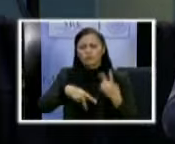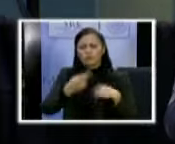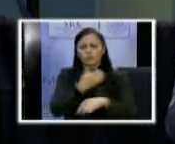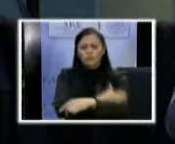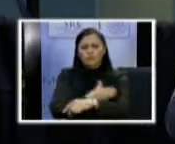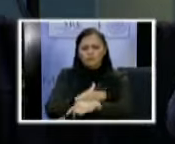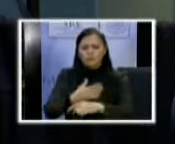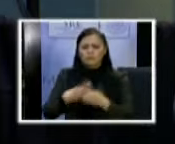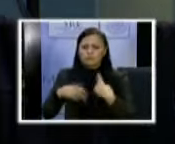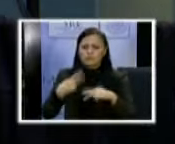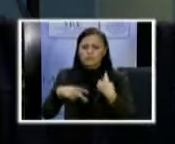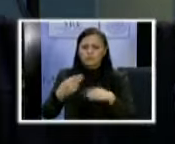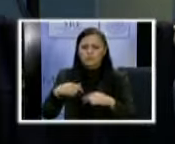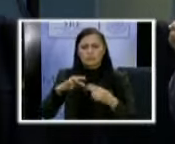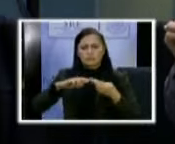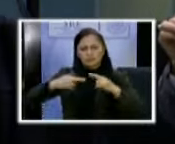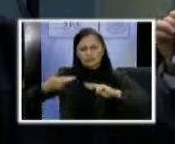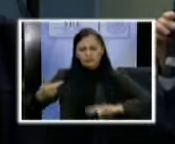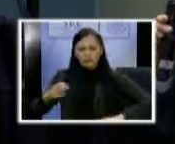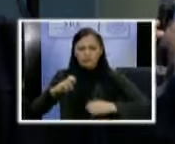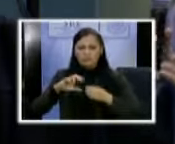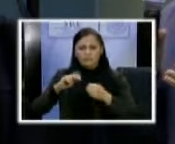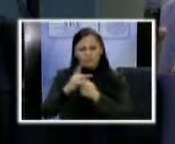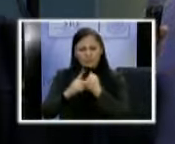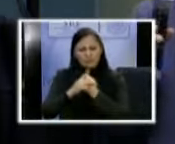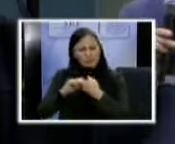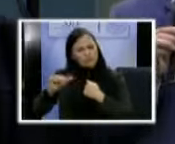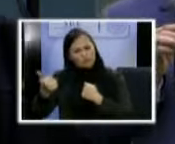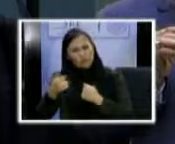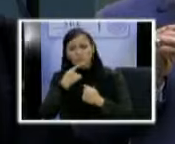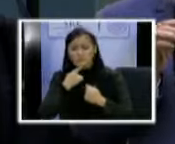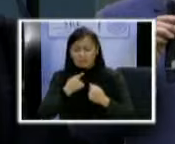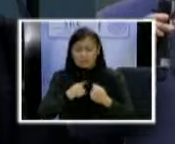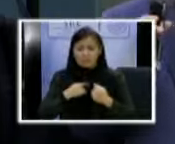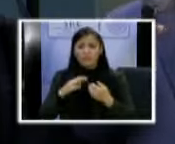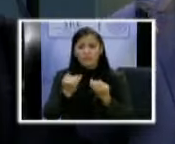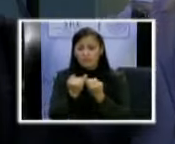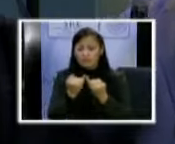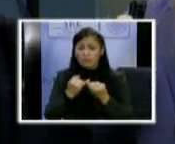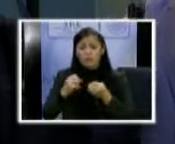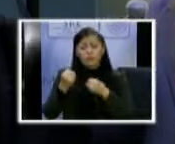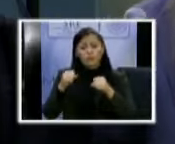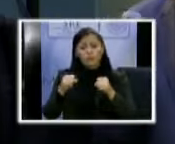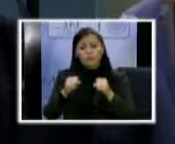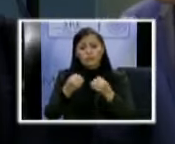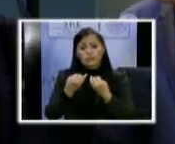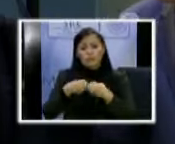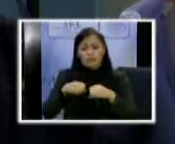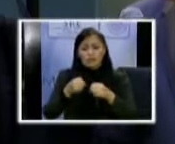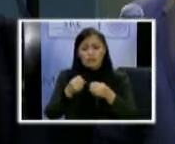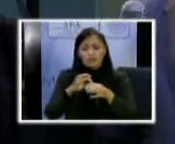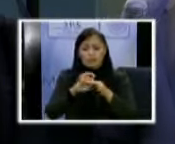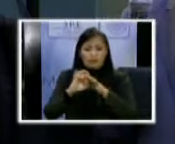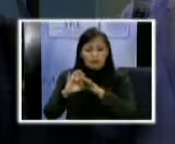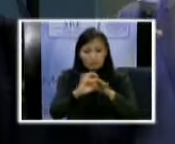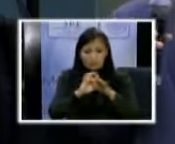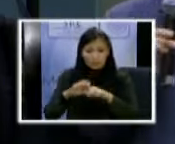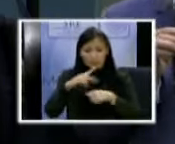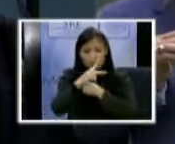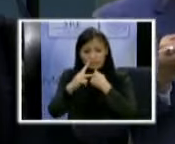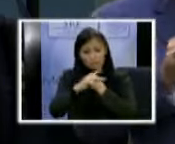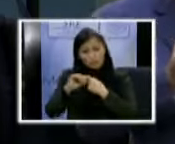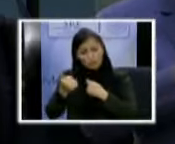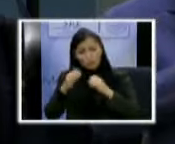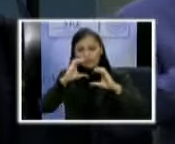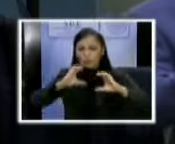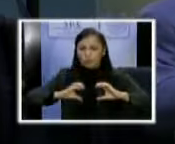ministros de Relaciones Exteriores. Tenemos que cuidar la relación con nuestros socios y nuestros aliados. Y nosotros tenemos que